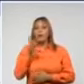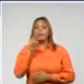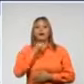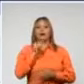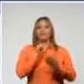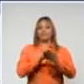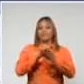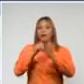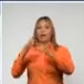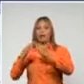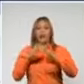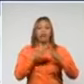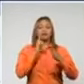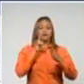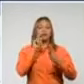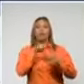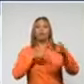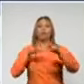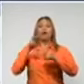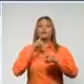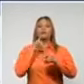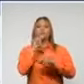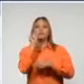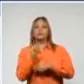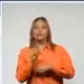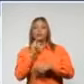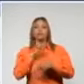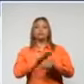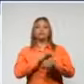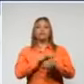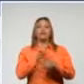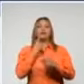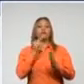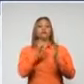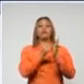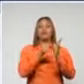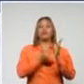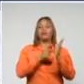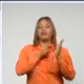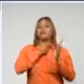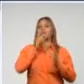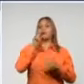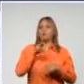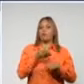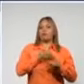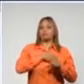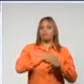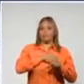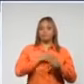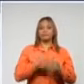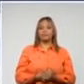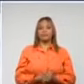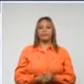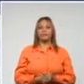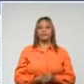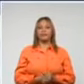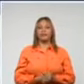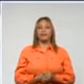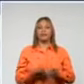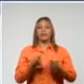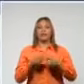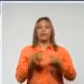esta población. Y por eso es un indicador que se evalúa, reitero, Por grupos de